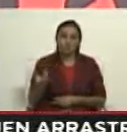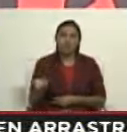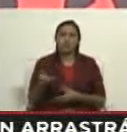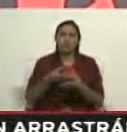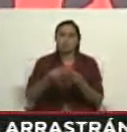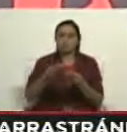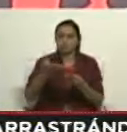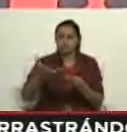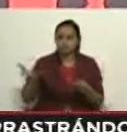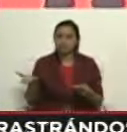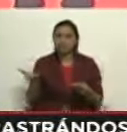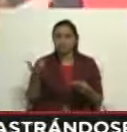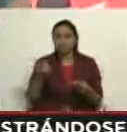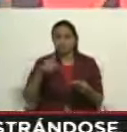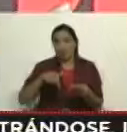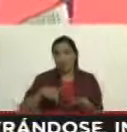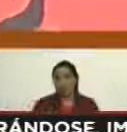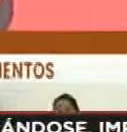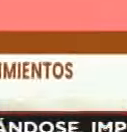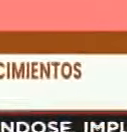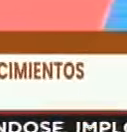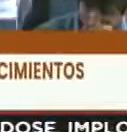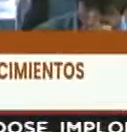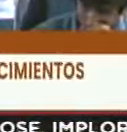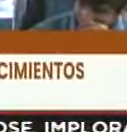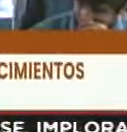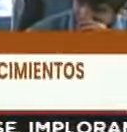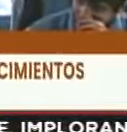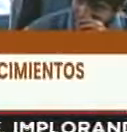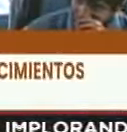en camino también. ¿Ah?